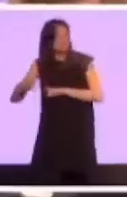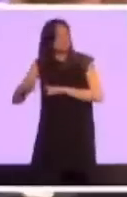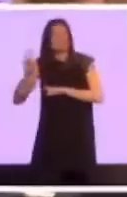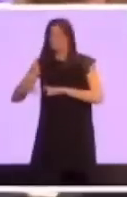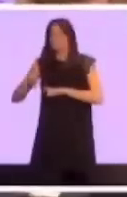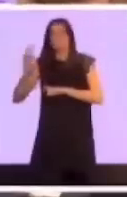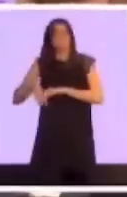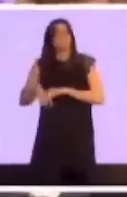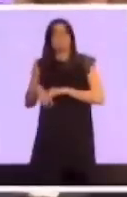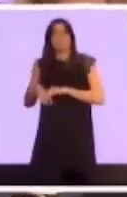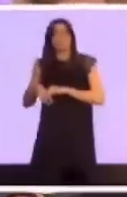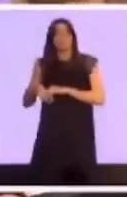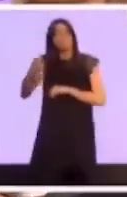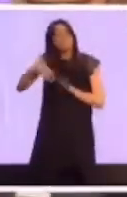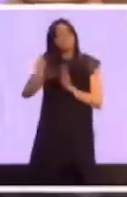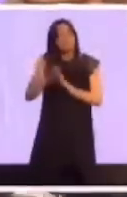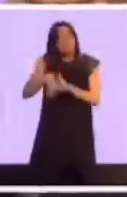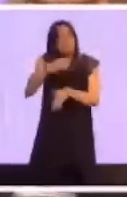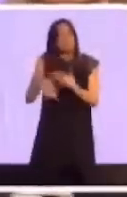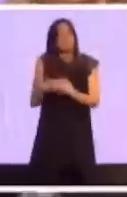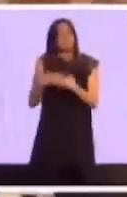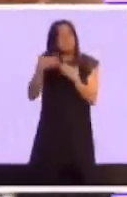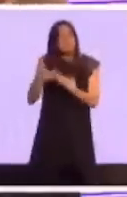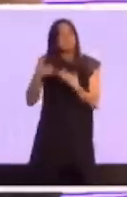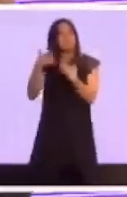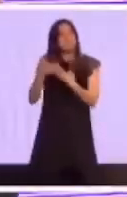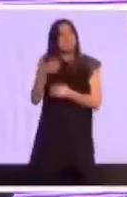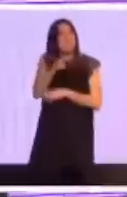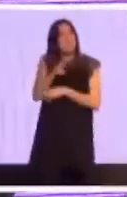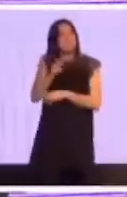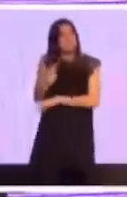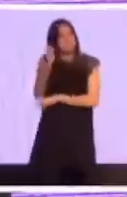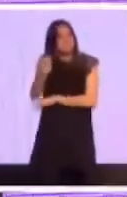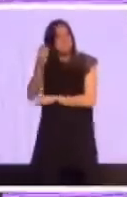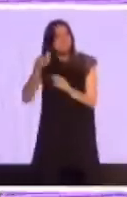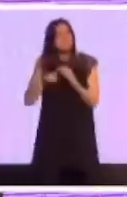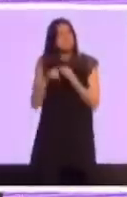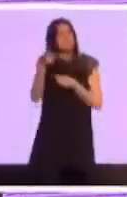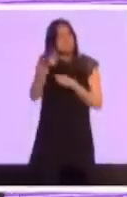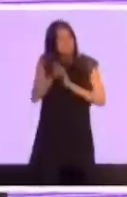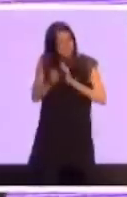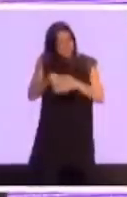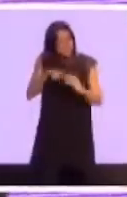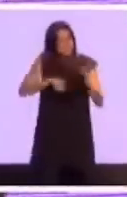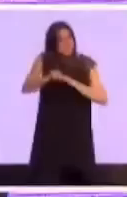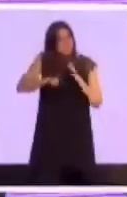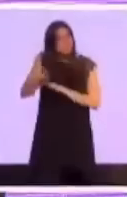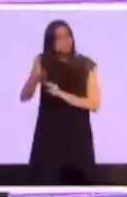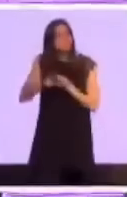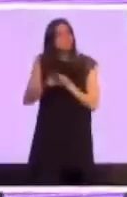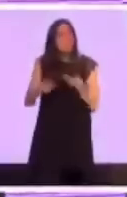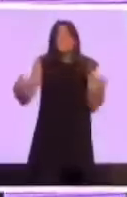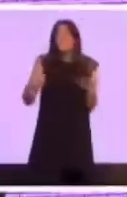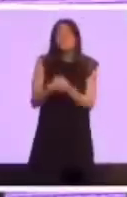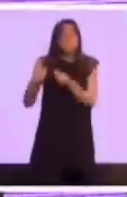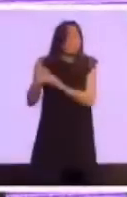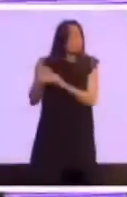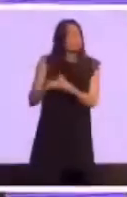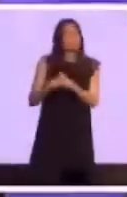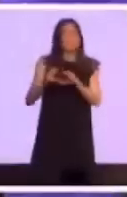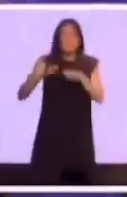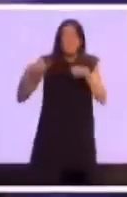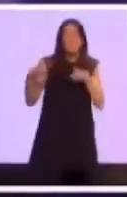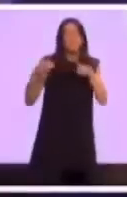Un paso atrás que nosotras vamos a seguir conquistando derechos avanzando en nuestros derechos y que vamos todas juntas